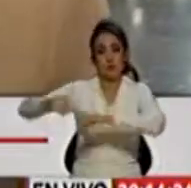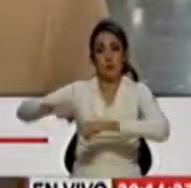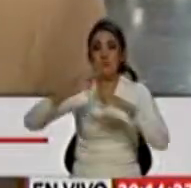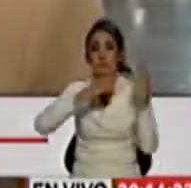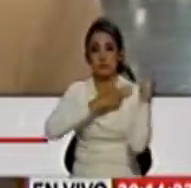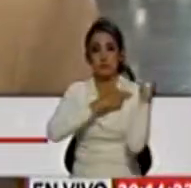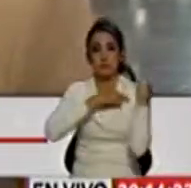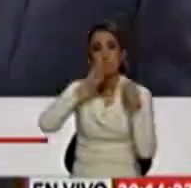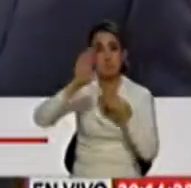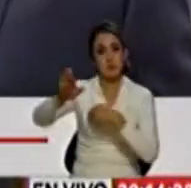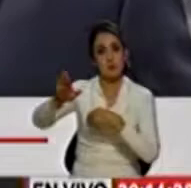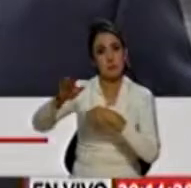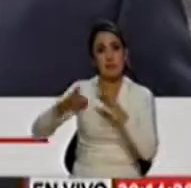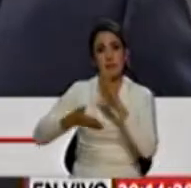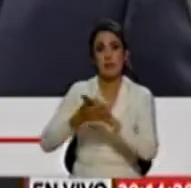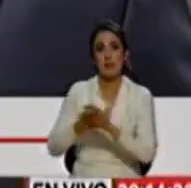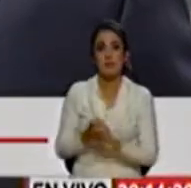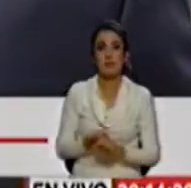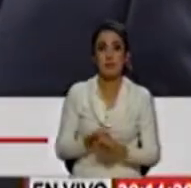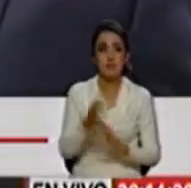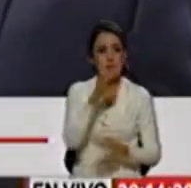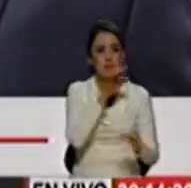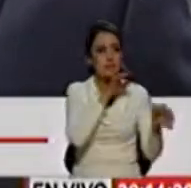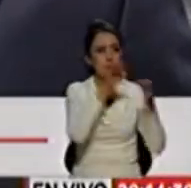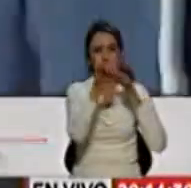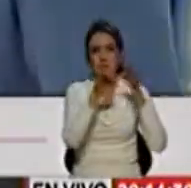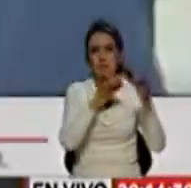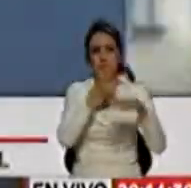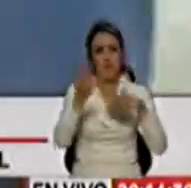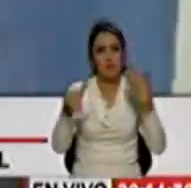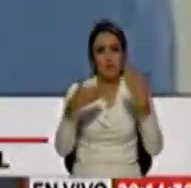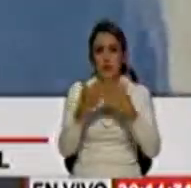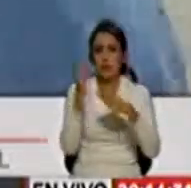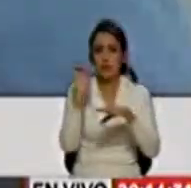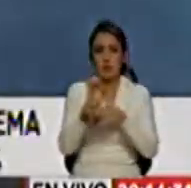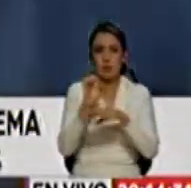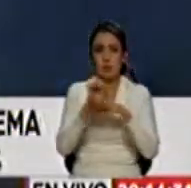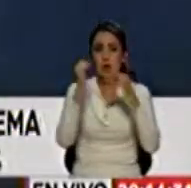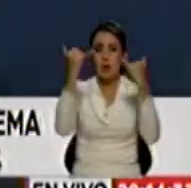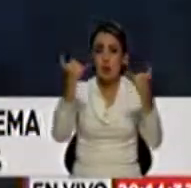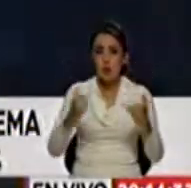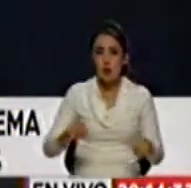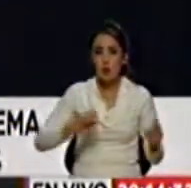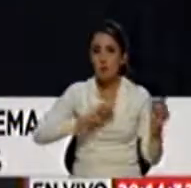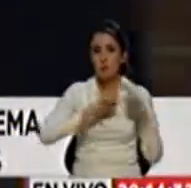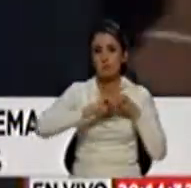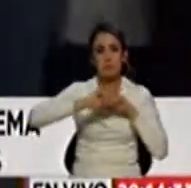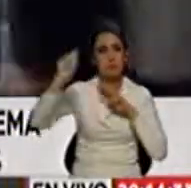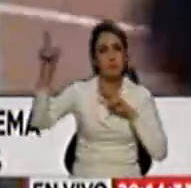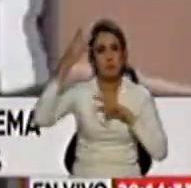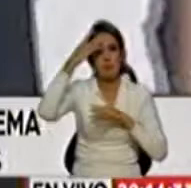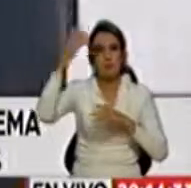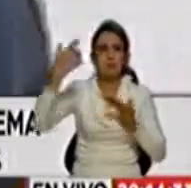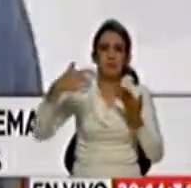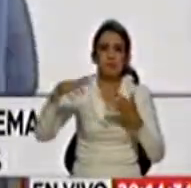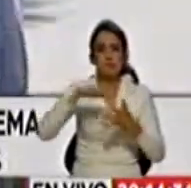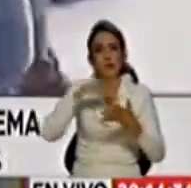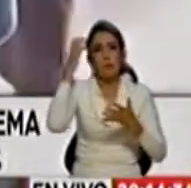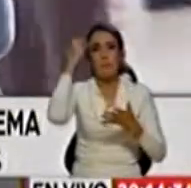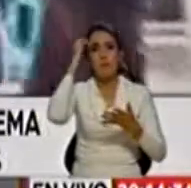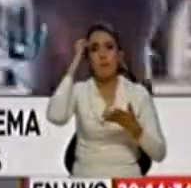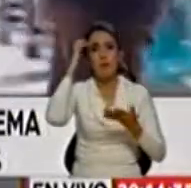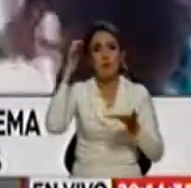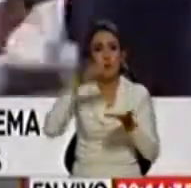directa responsabilidad. Ellos tienen que dar una explicación al país. La fuga de Alvarado por ahora deja dudas sobre el sistema de vigilancia, monitoreo y funcionamiento